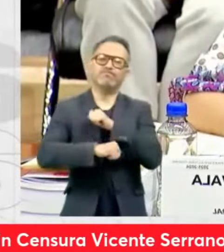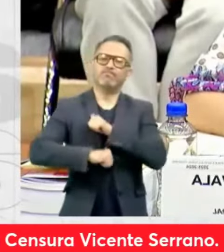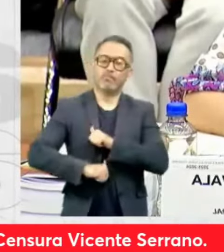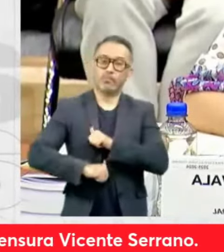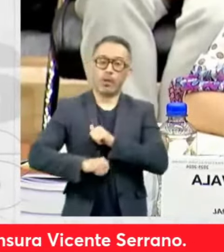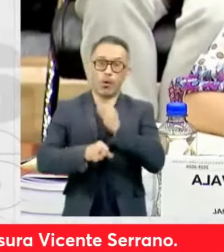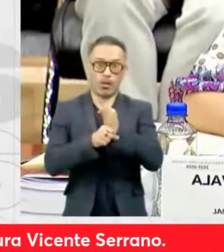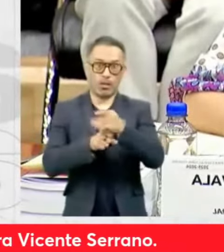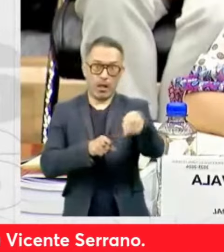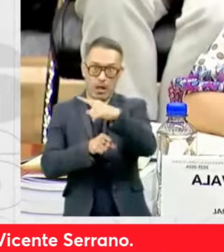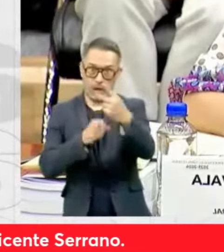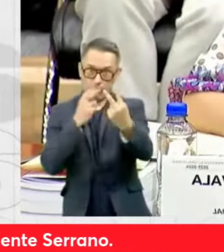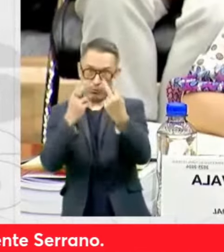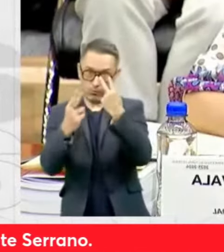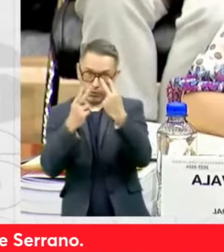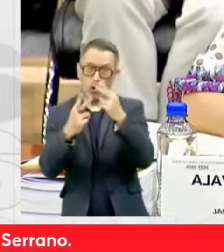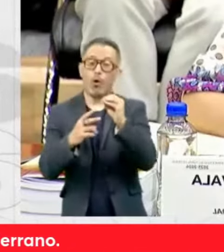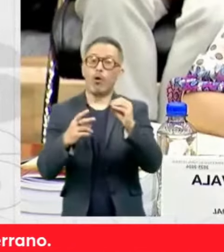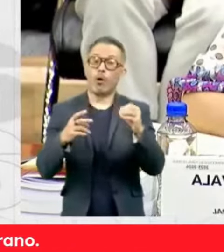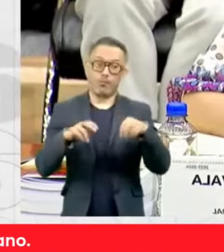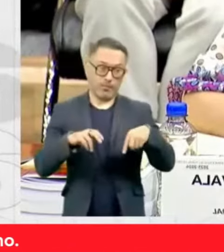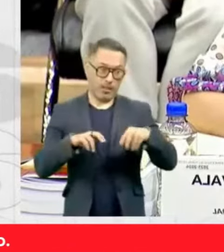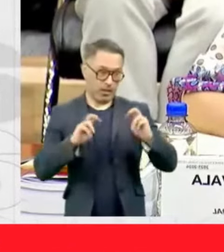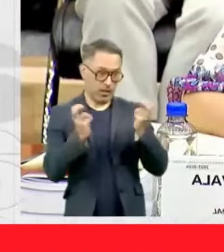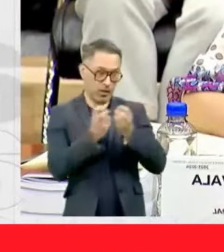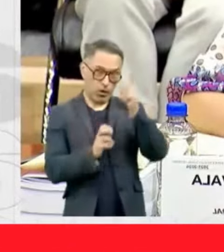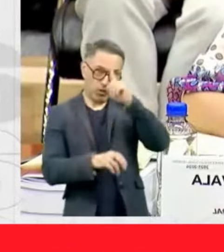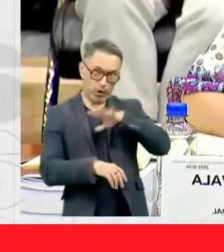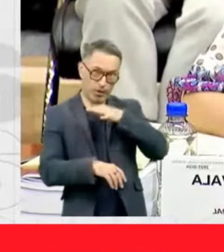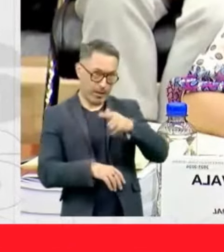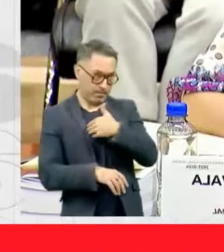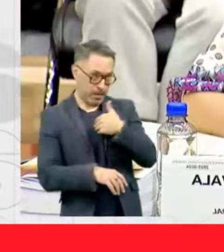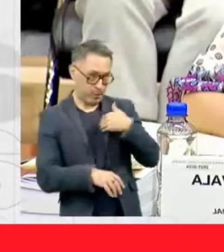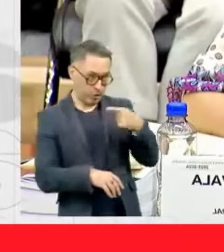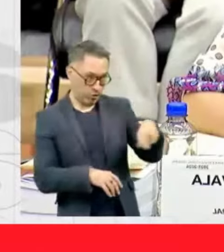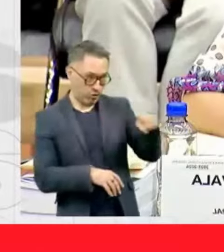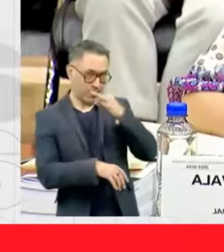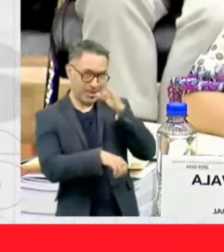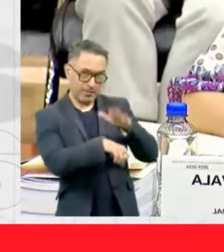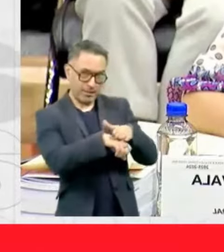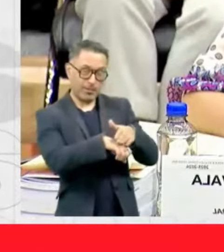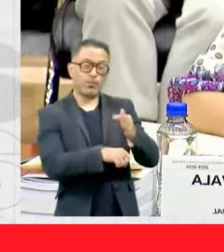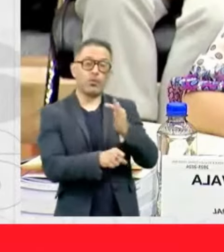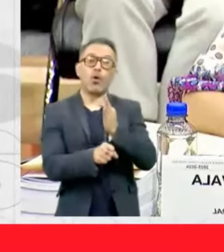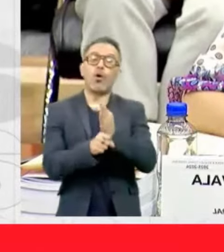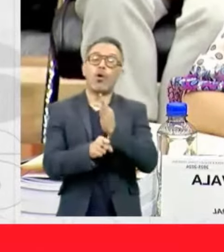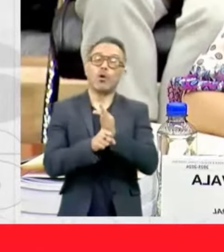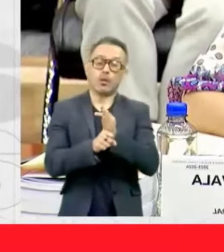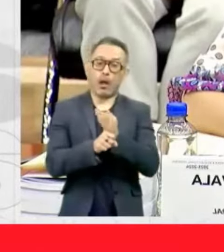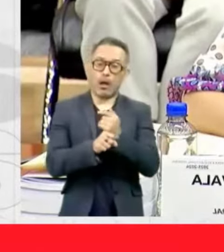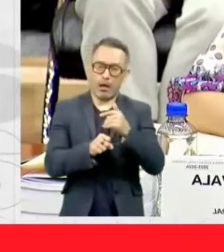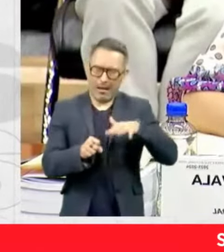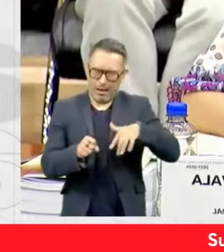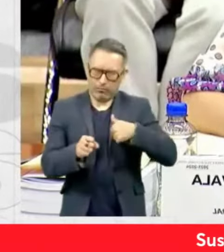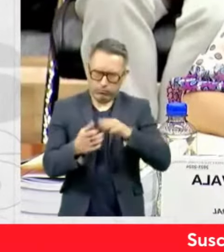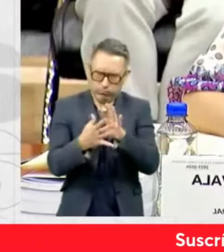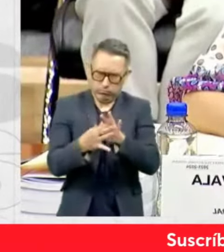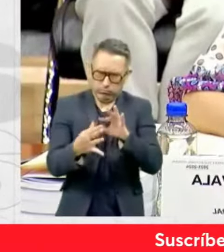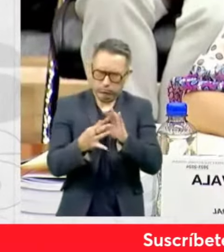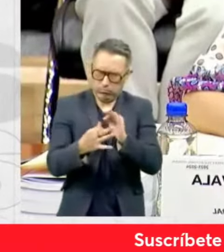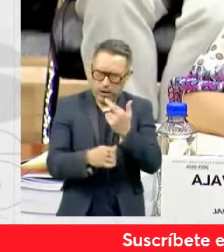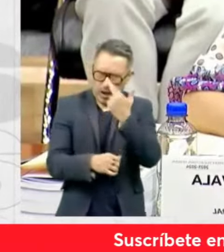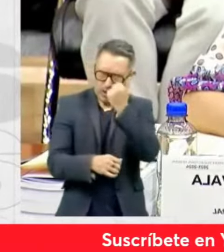este Consejo General, quiero precisar que los argumentos con los que voy a sustentar lo que acabo de decir